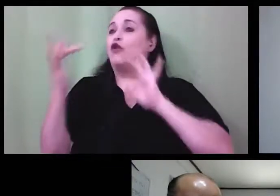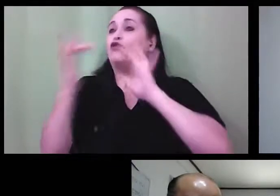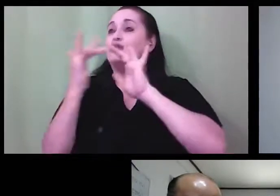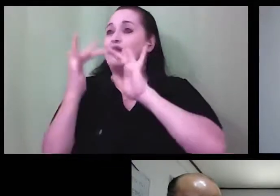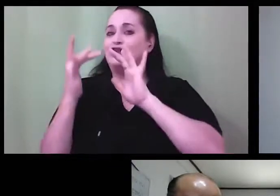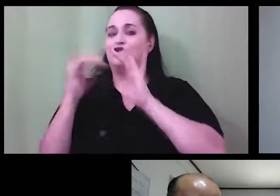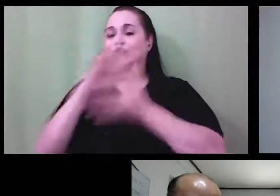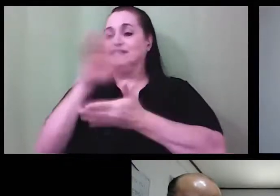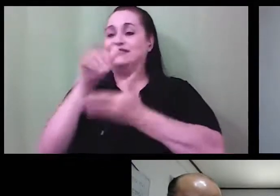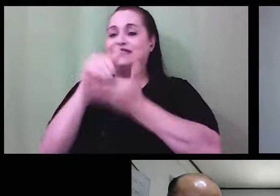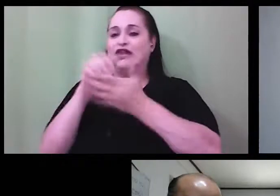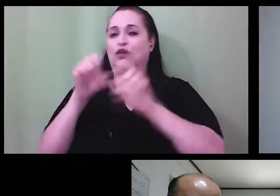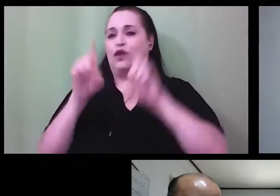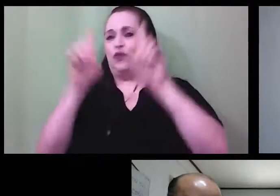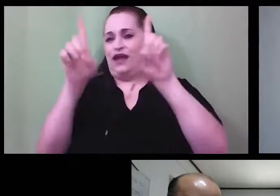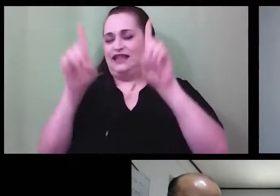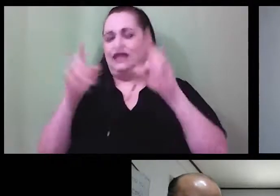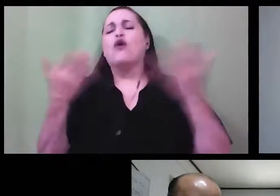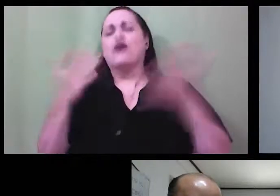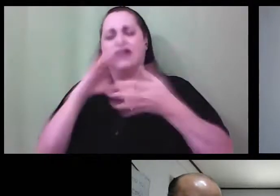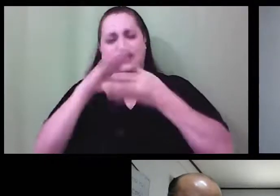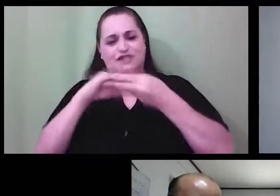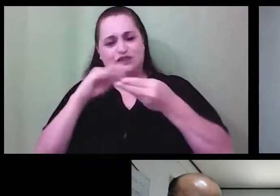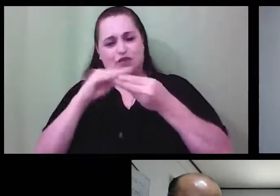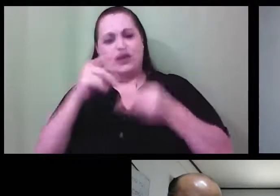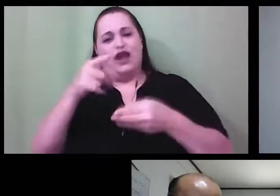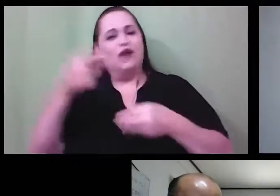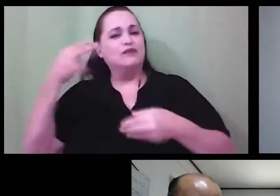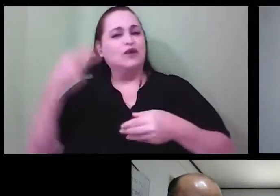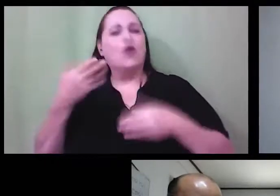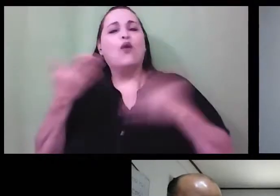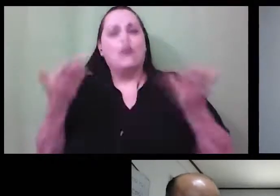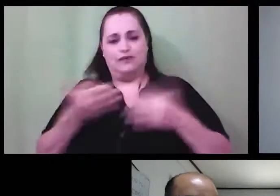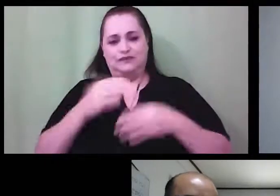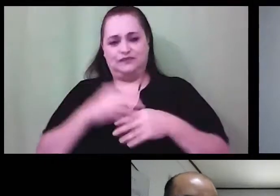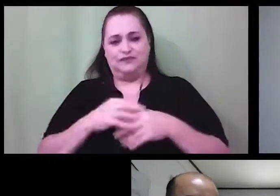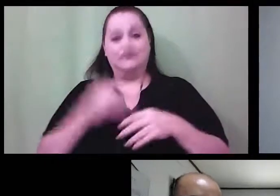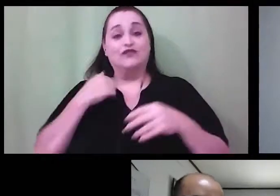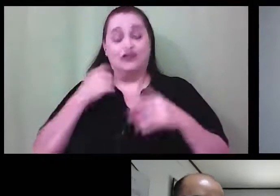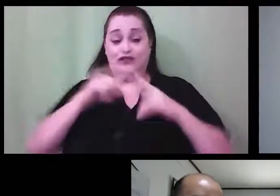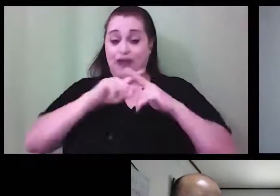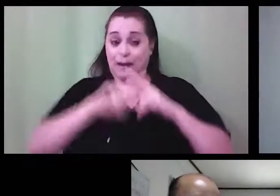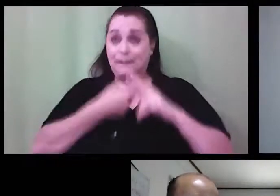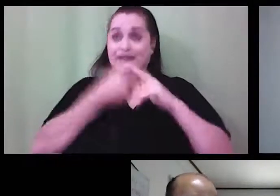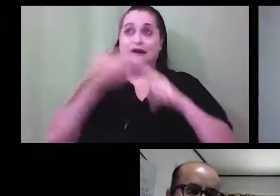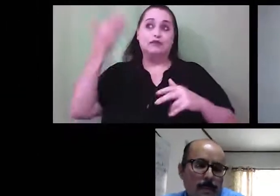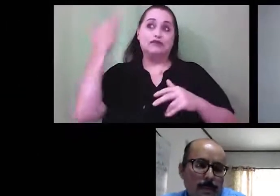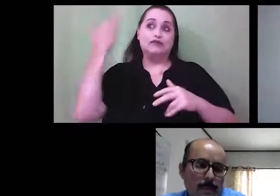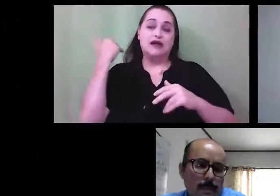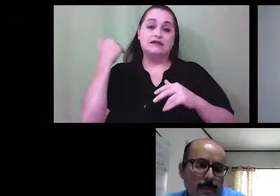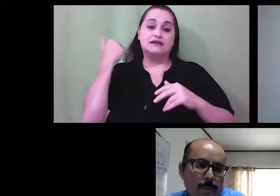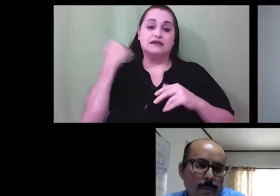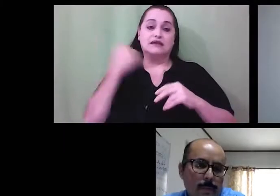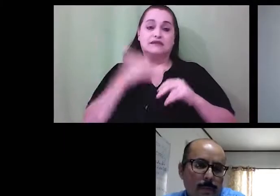contacto en los centros educativos? ¿Qué tal la historia? ¿Cómo les fue? Empezamos hace